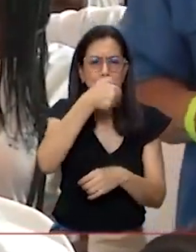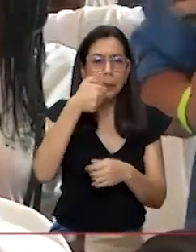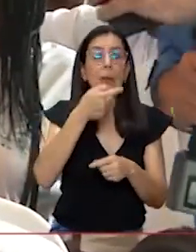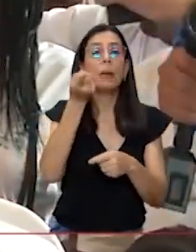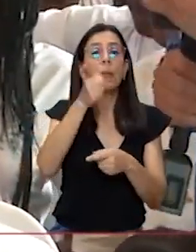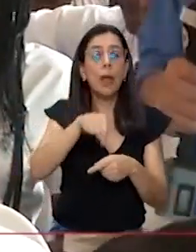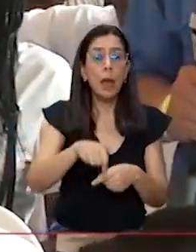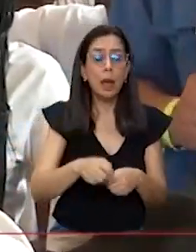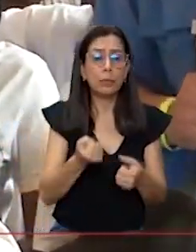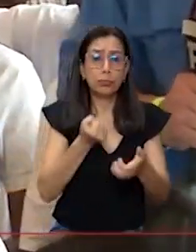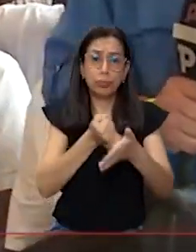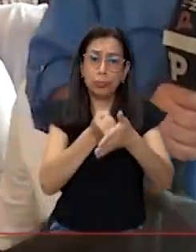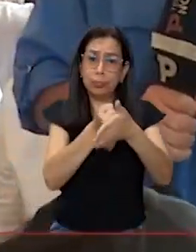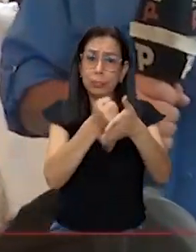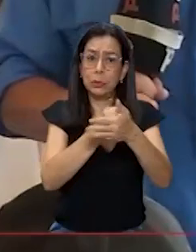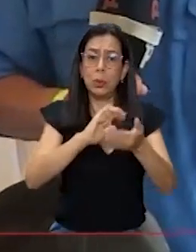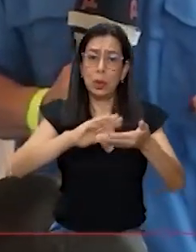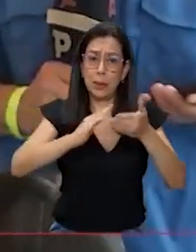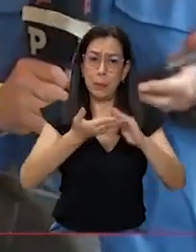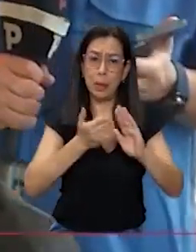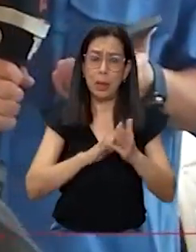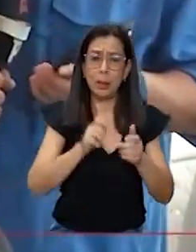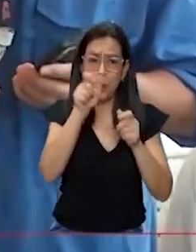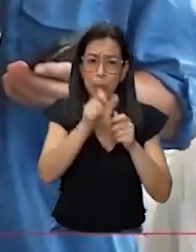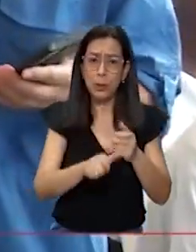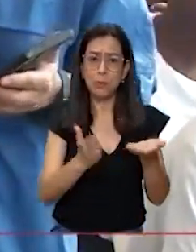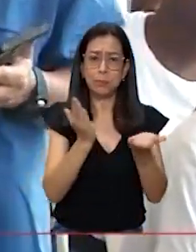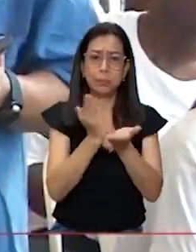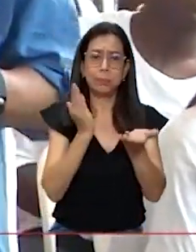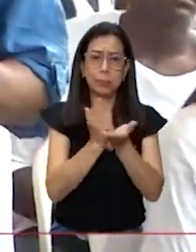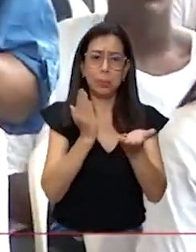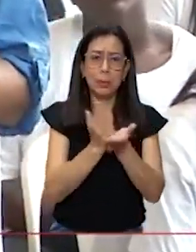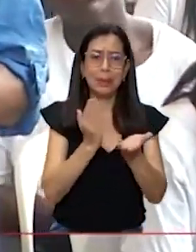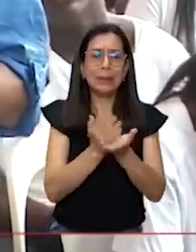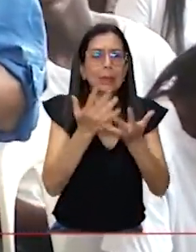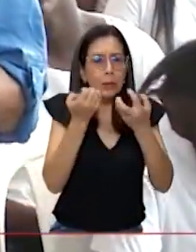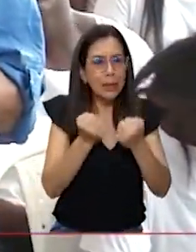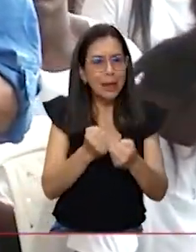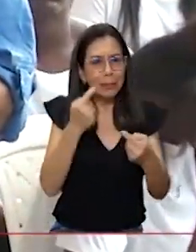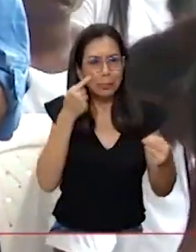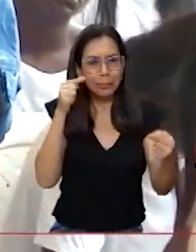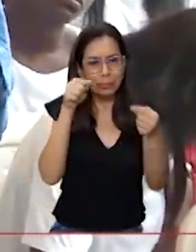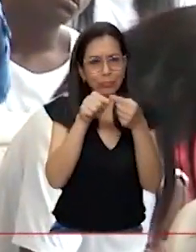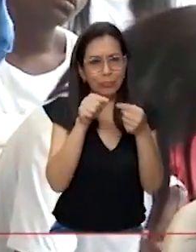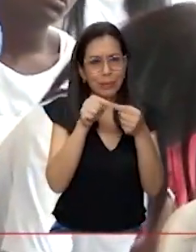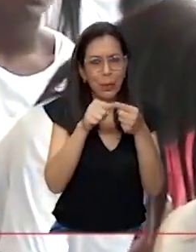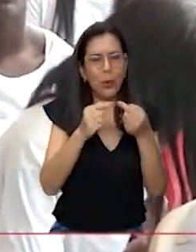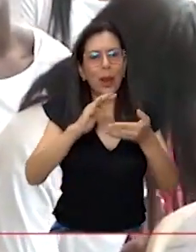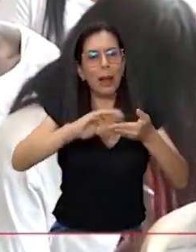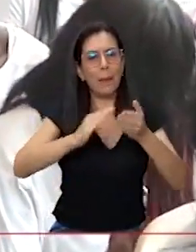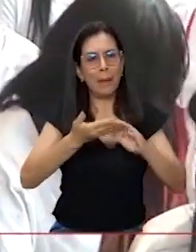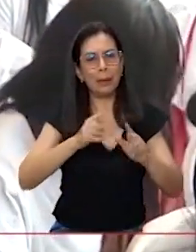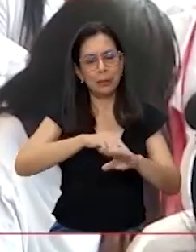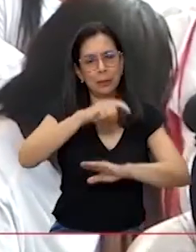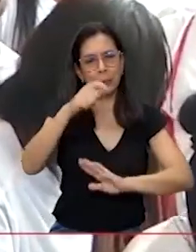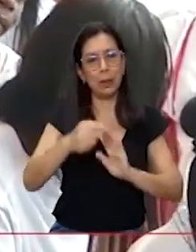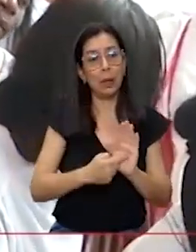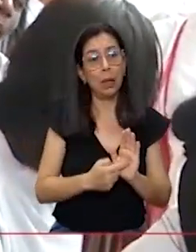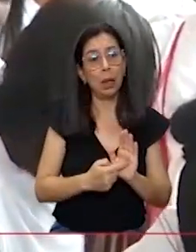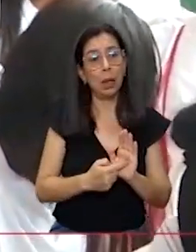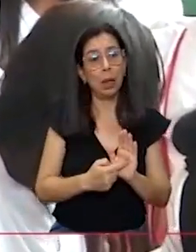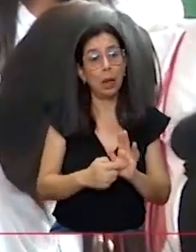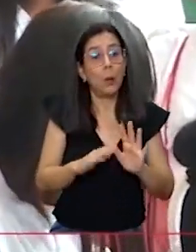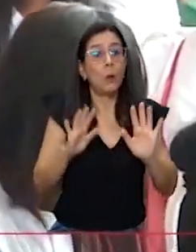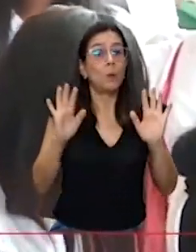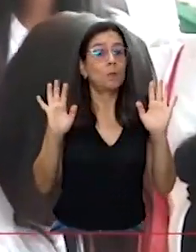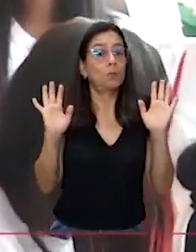de paz, que son muchos estudiantes, que hoy le han querido apostar a la paz total del presidente de la República, de quien hasta el momento, ojo, no se ha